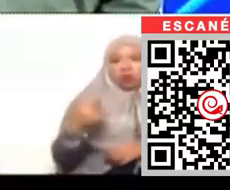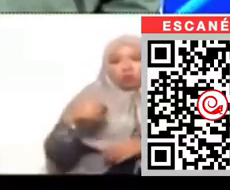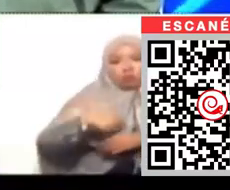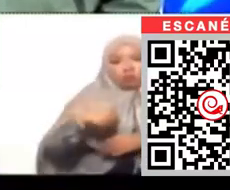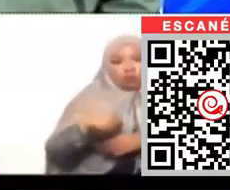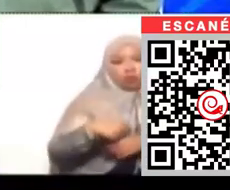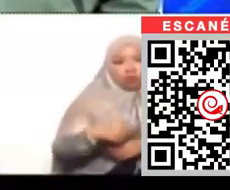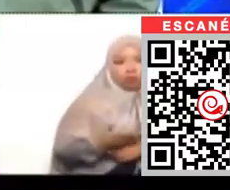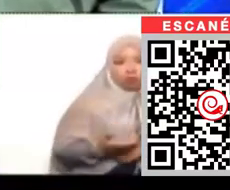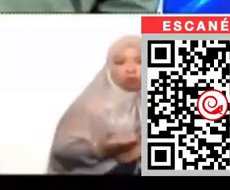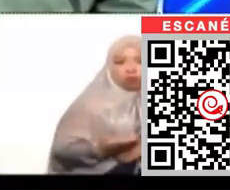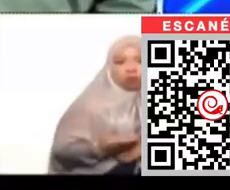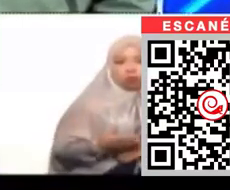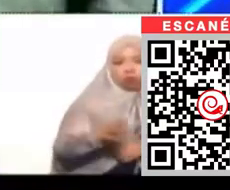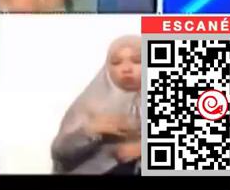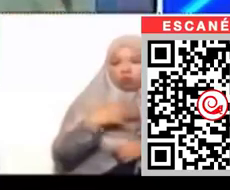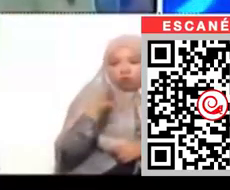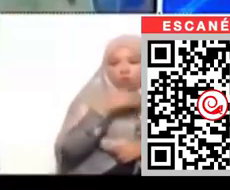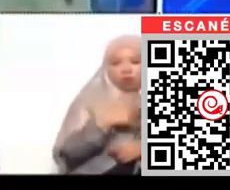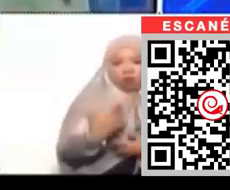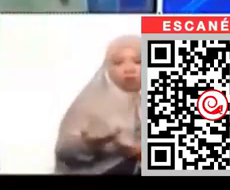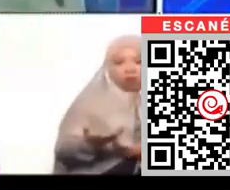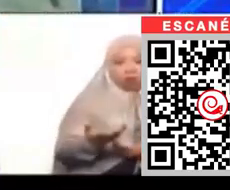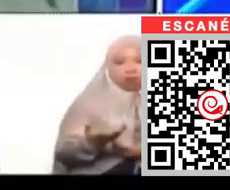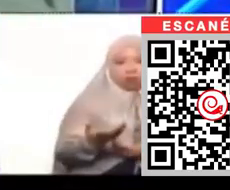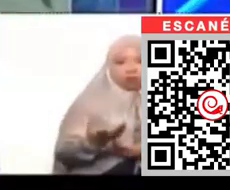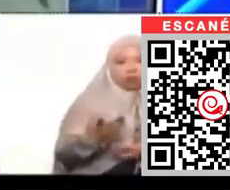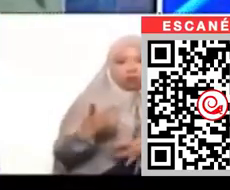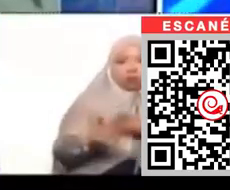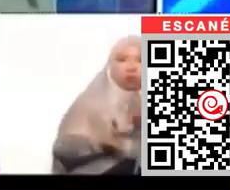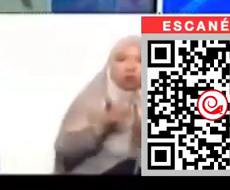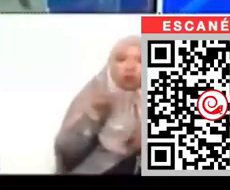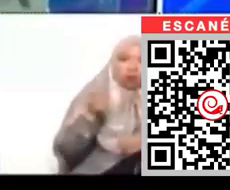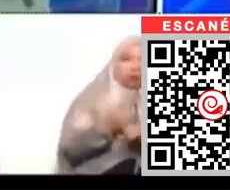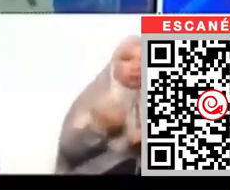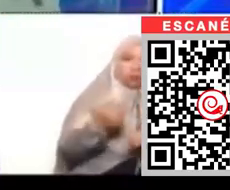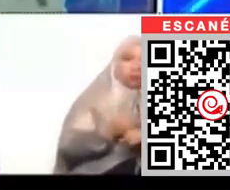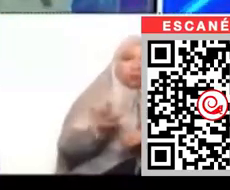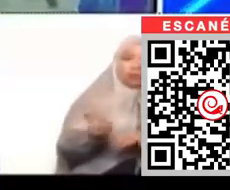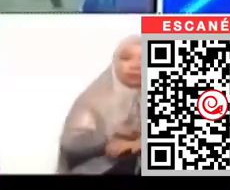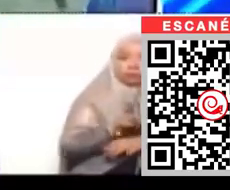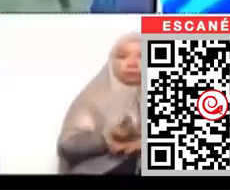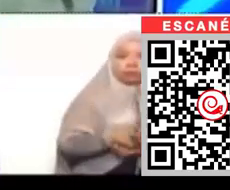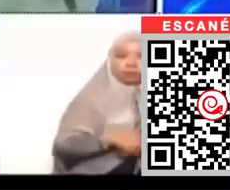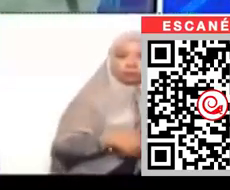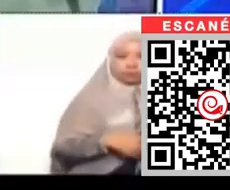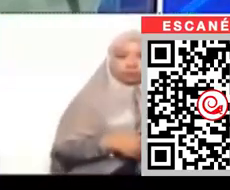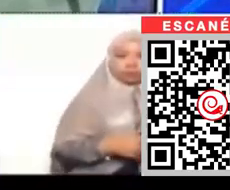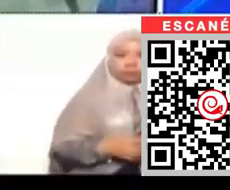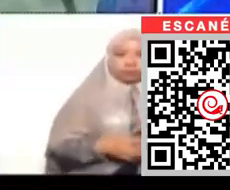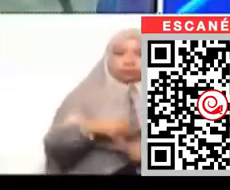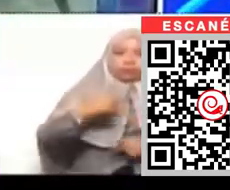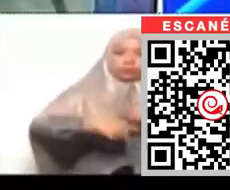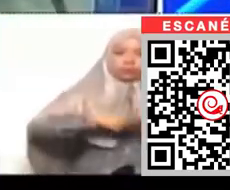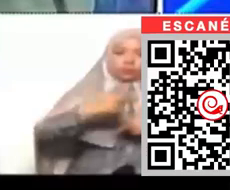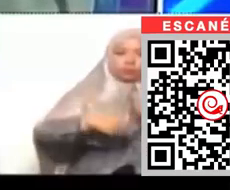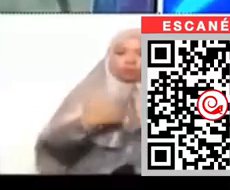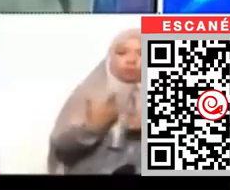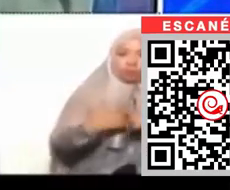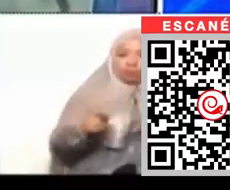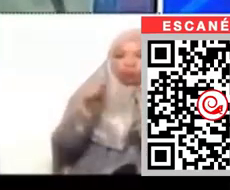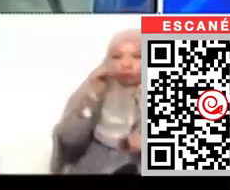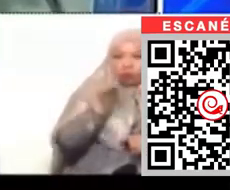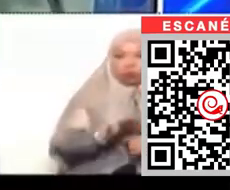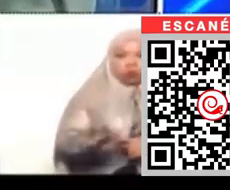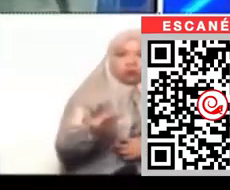pero en realidad no las quiere. Claro, un tapadero. Es utilizar el proceso de libertades del